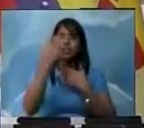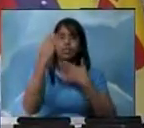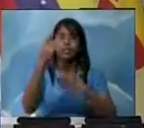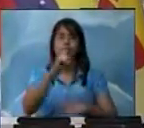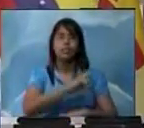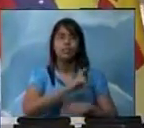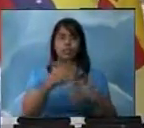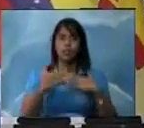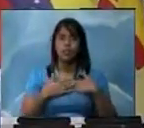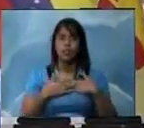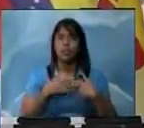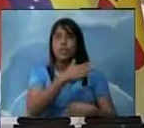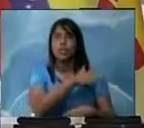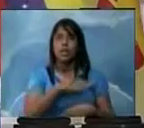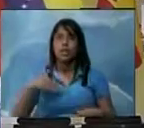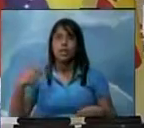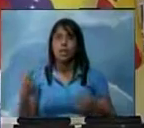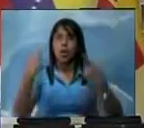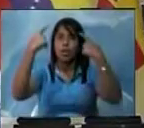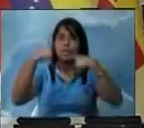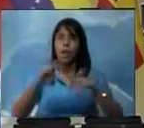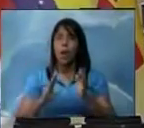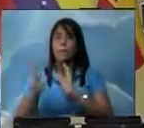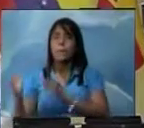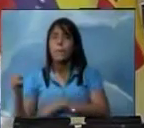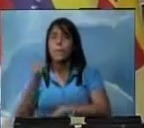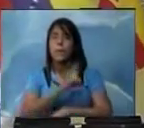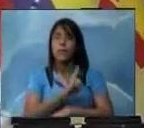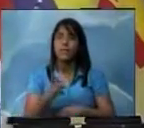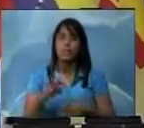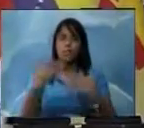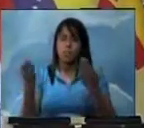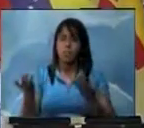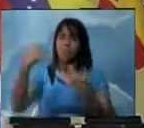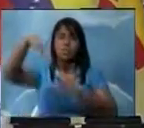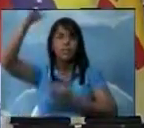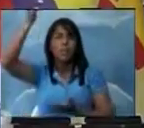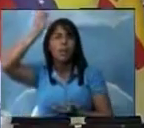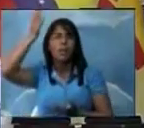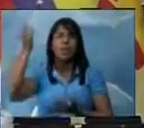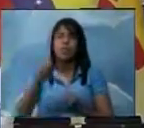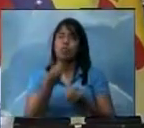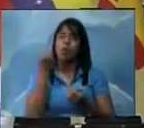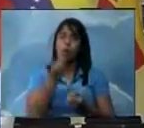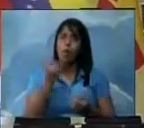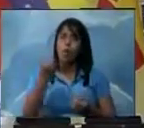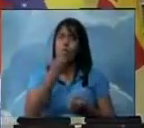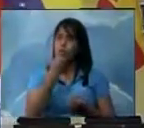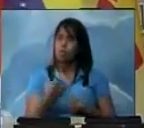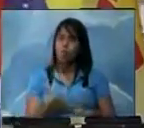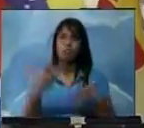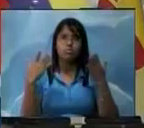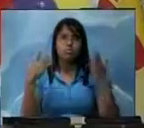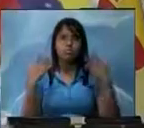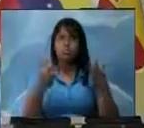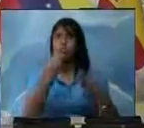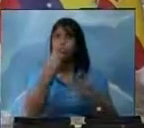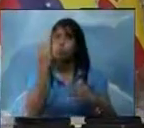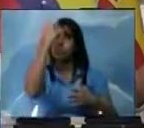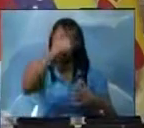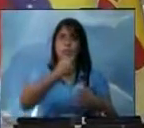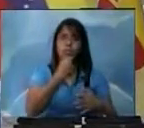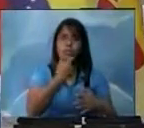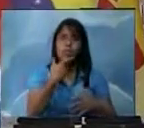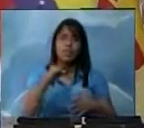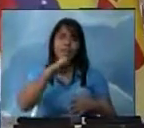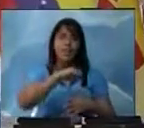delante de mí. Quiero que sean parte de mi séquito. Muchachos de buen parecer, muchachos que